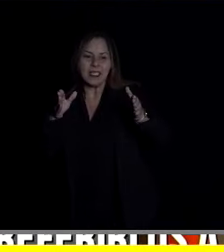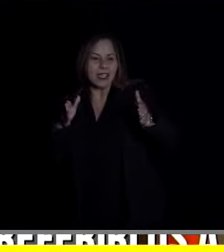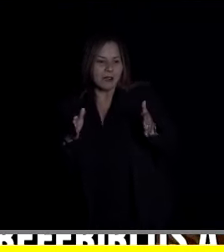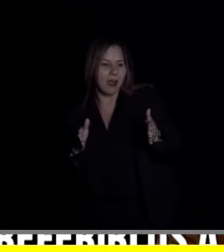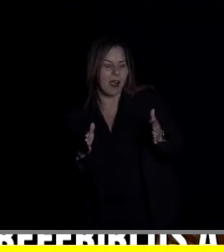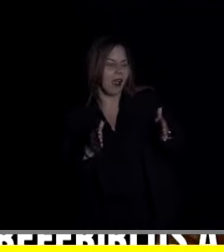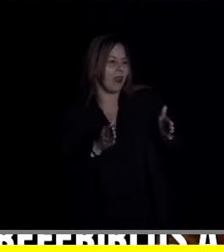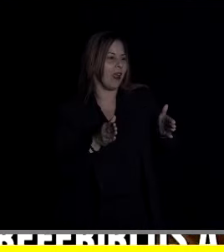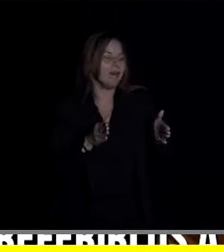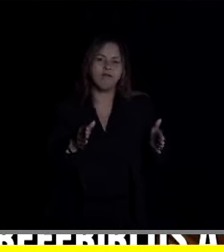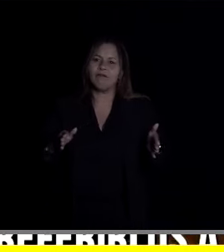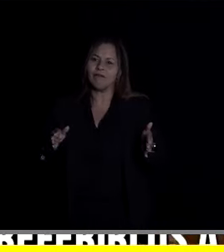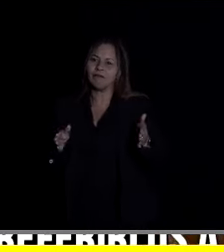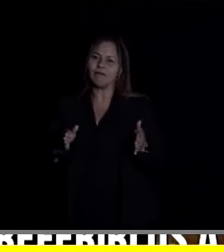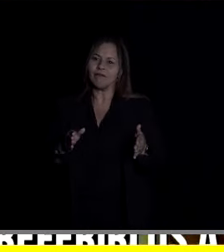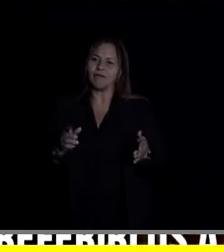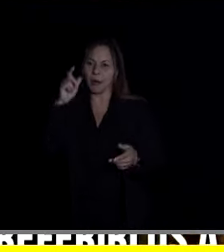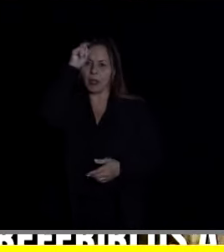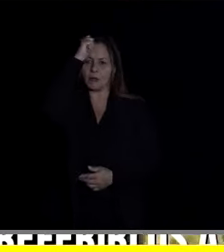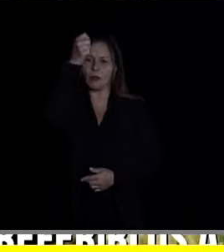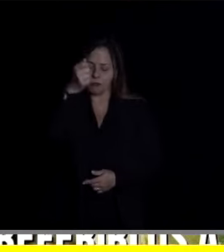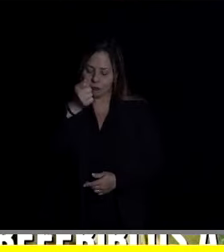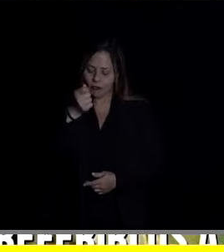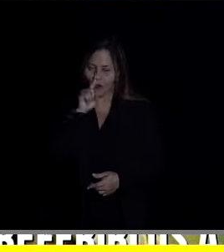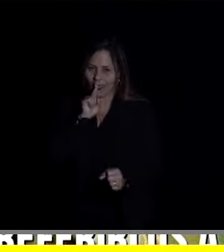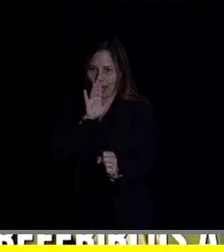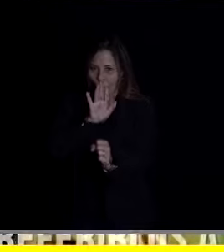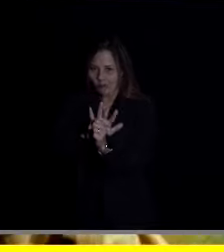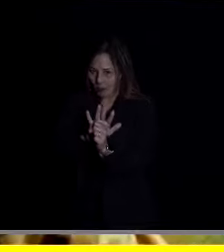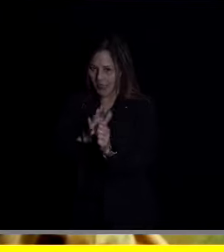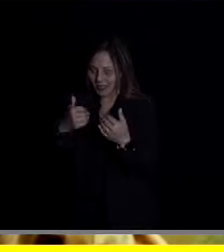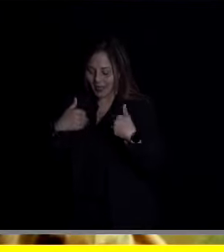quito el sombrero con el compromiso que hay.